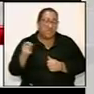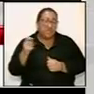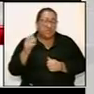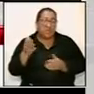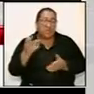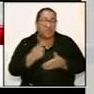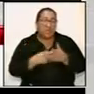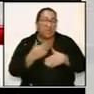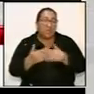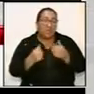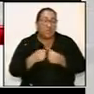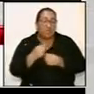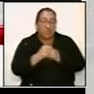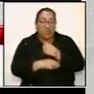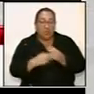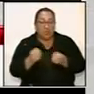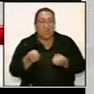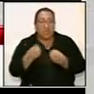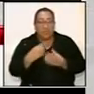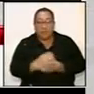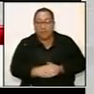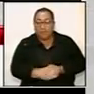vamos avanzando como país, nos dice